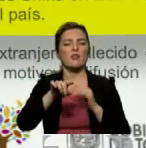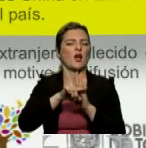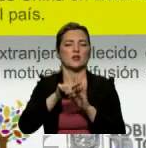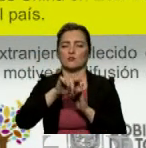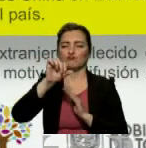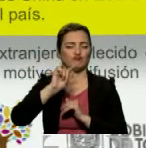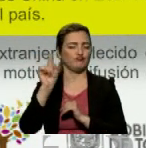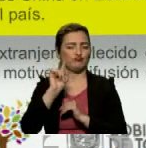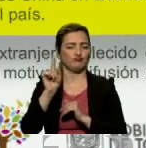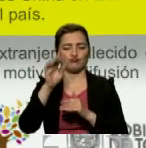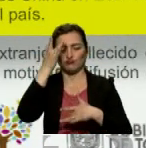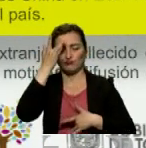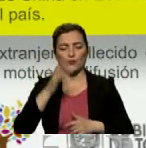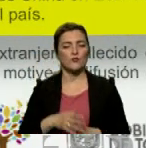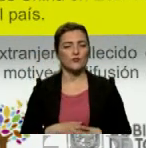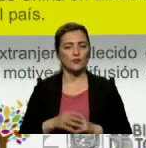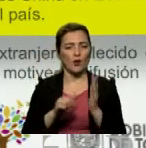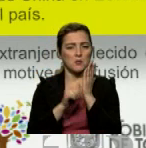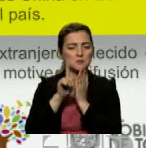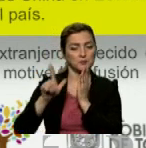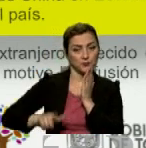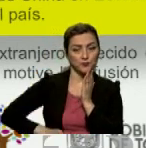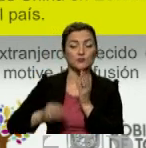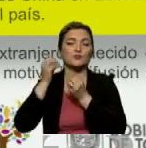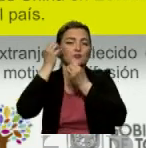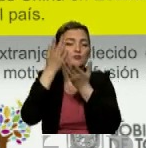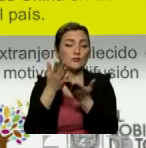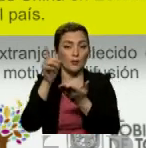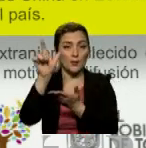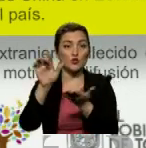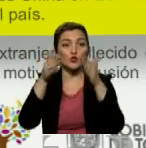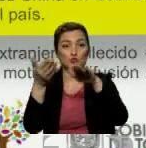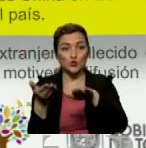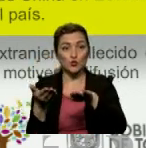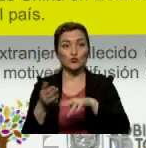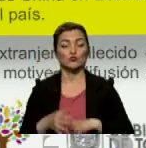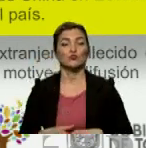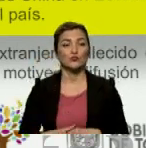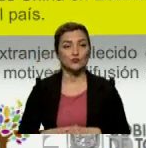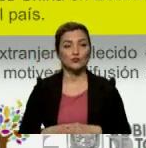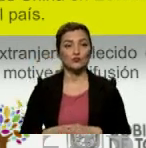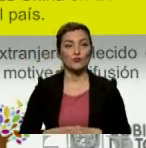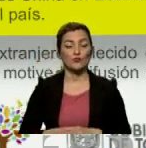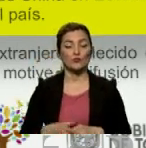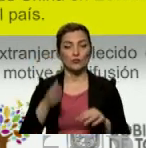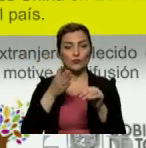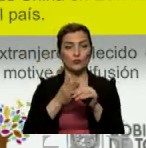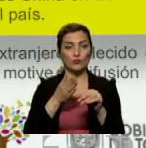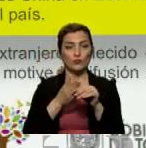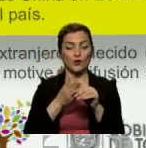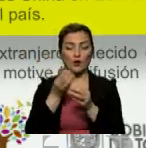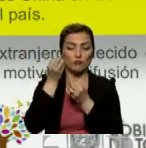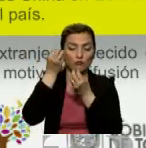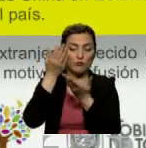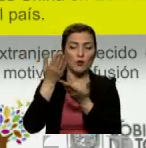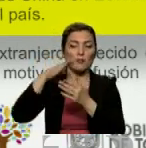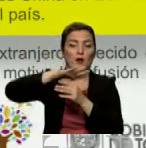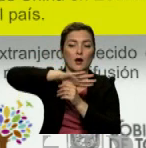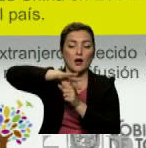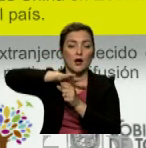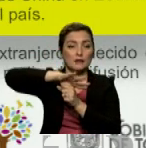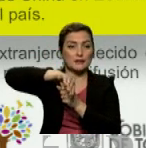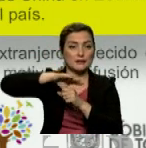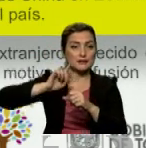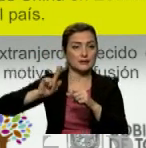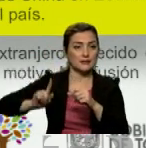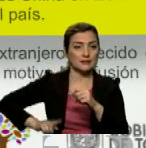Salud informó a la Cancillería ecuatoriana sobre el deceso del ciudadano extranjero, con el propósito de que remita la información a la Embajada